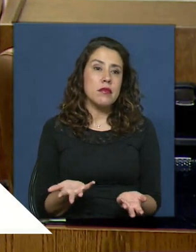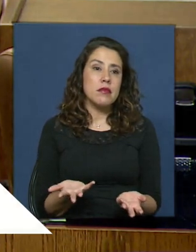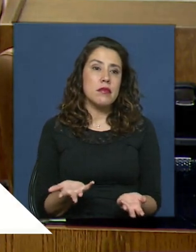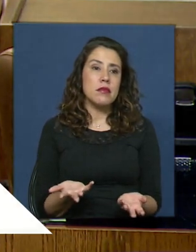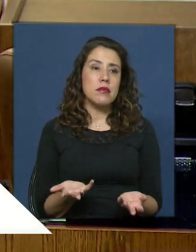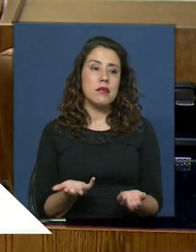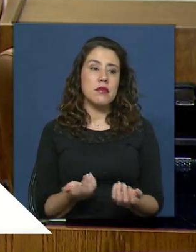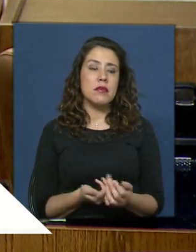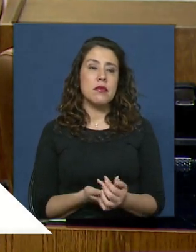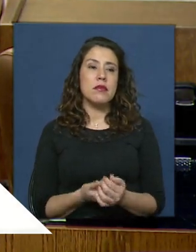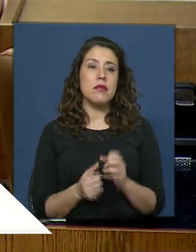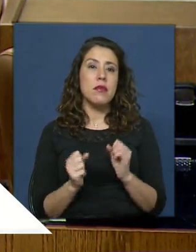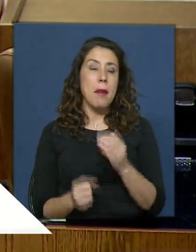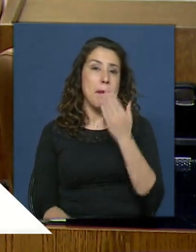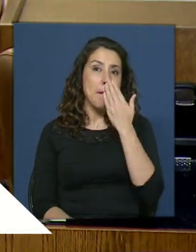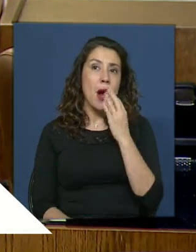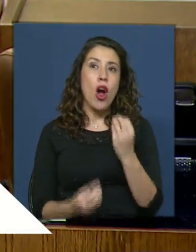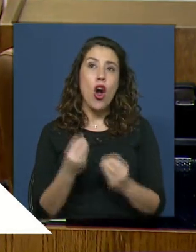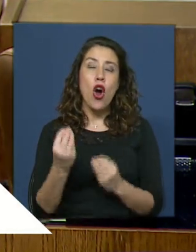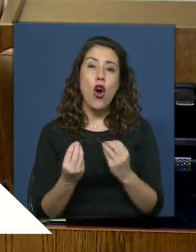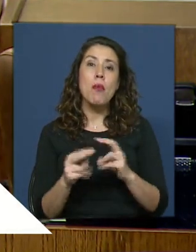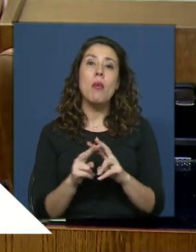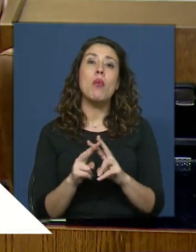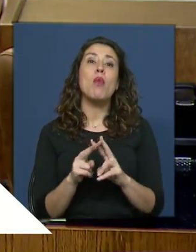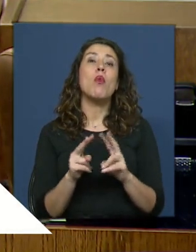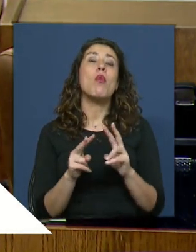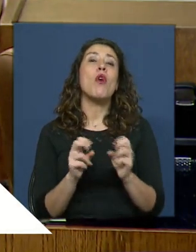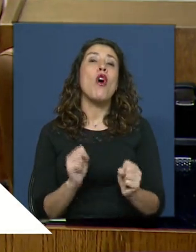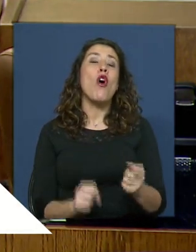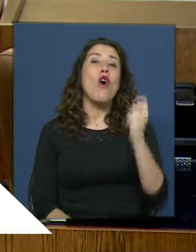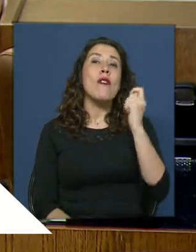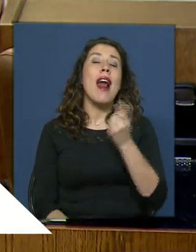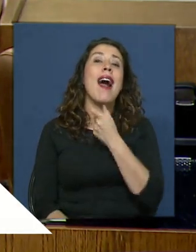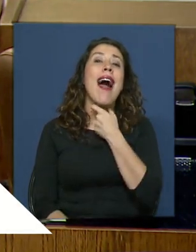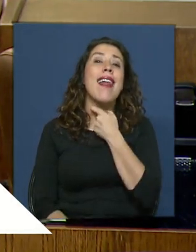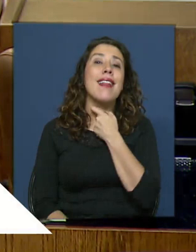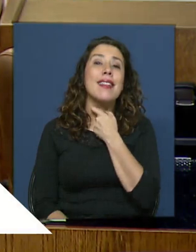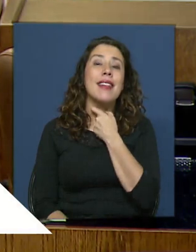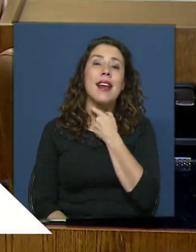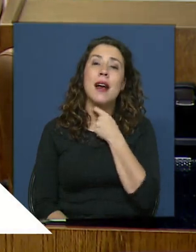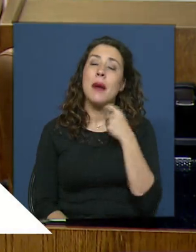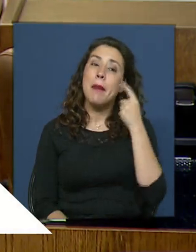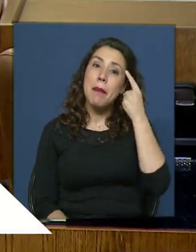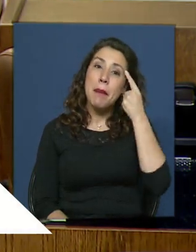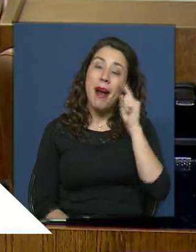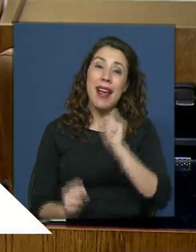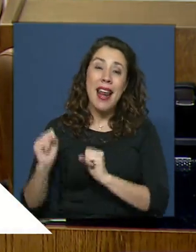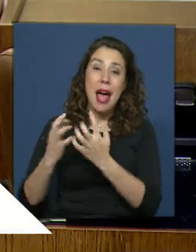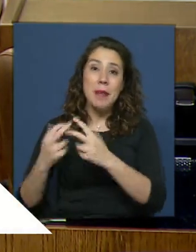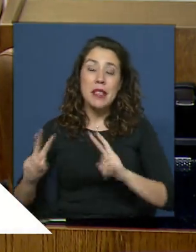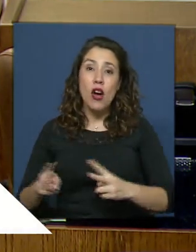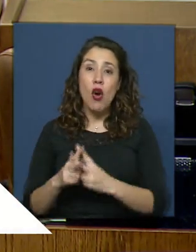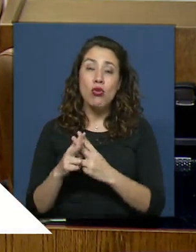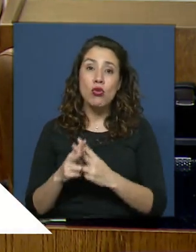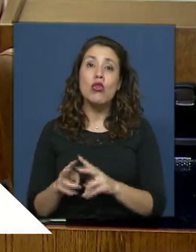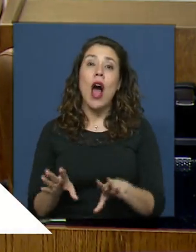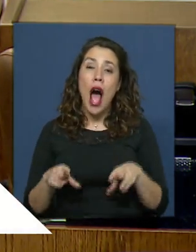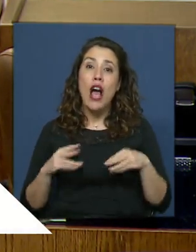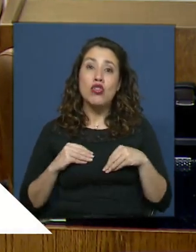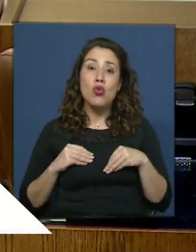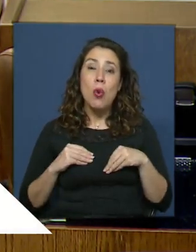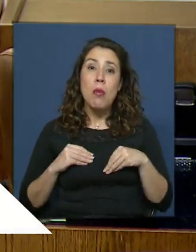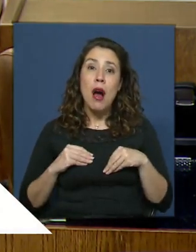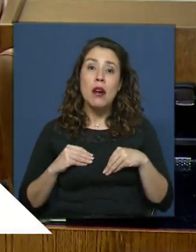se puede mejorar, cómo pueden hacer efectivas las garantías para que estas constructoras se hagan cargo de